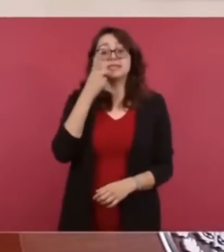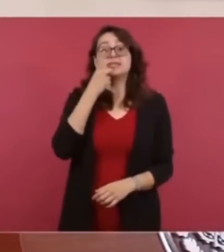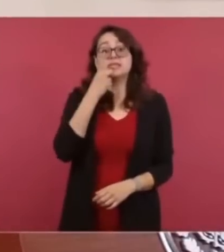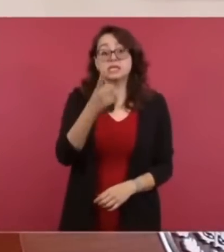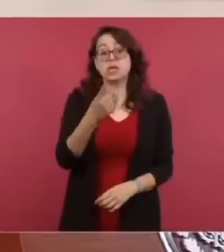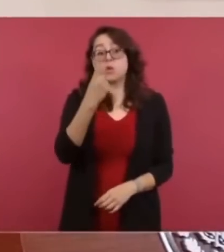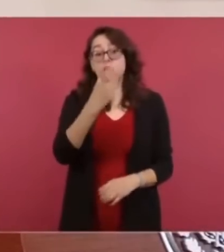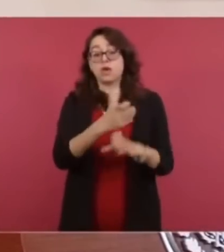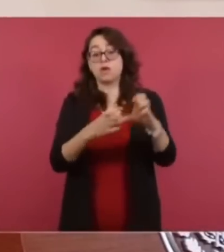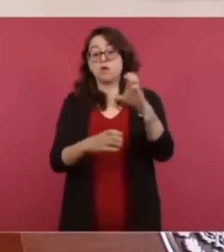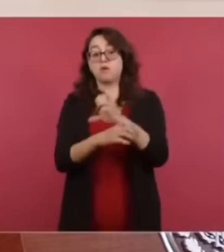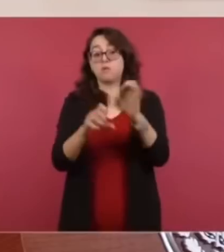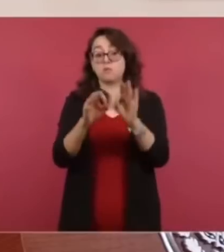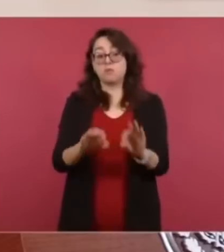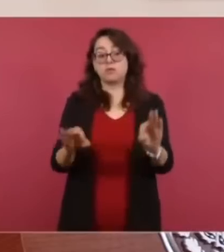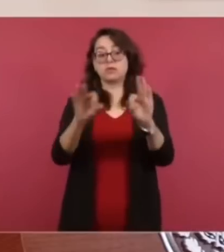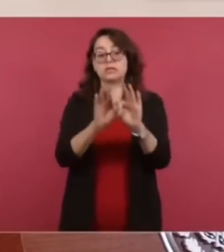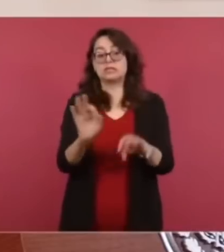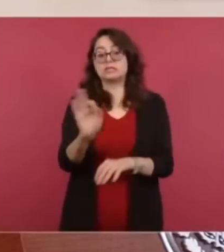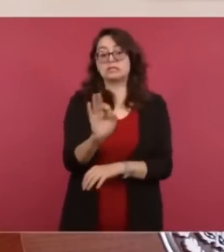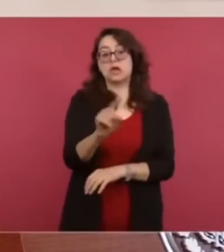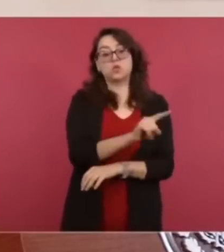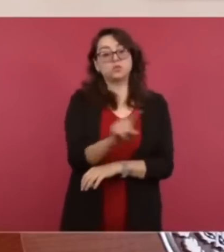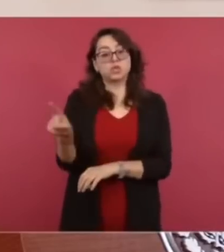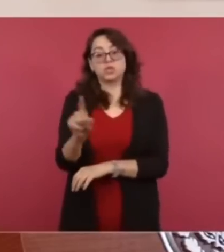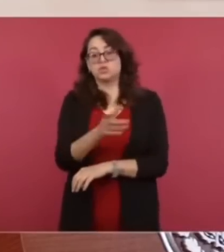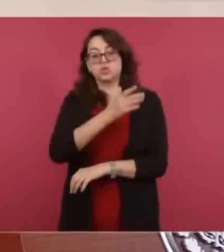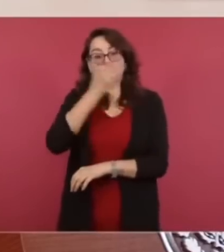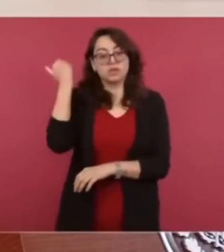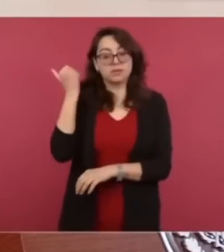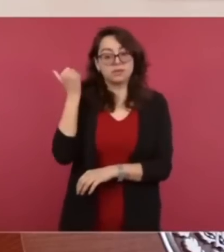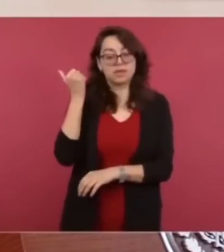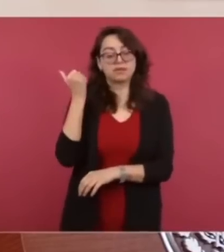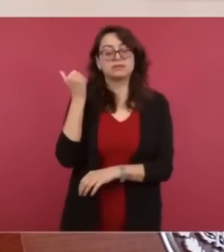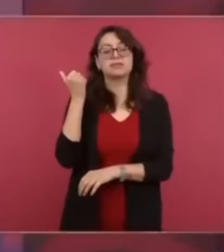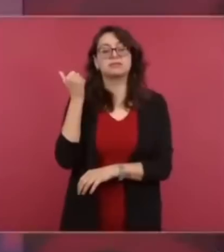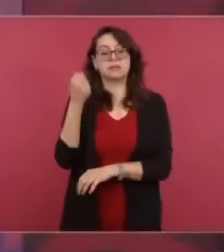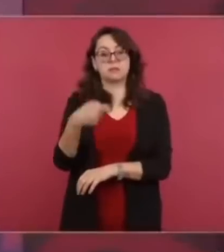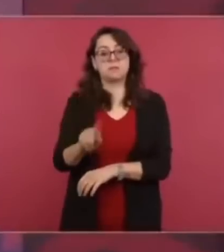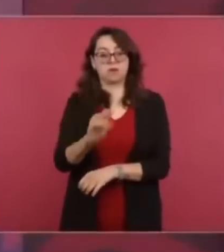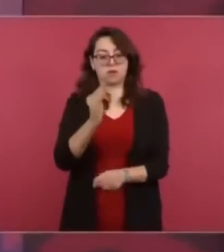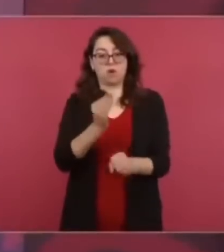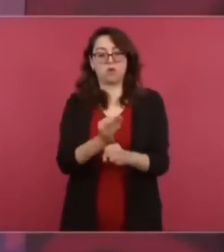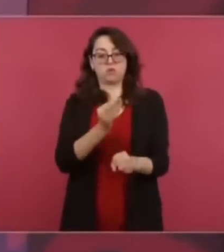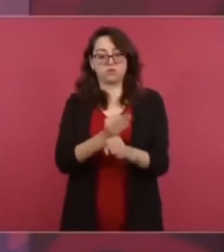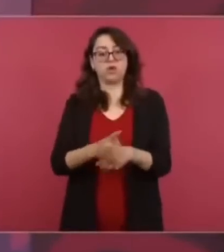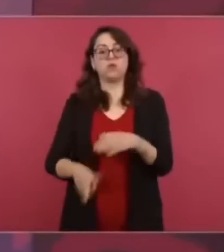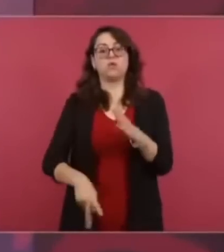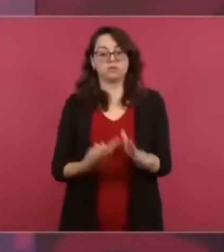ustedes, pues menos la gente. Por eso lo voy a repetir ahora.